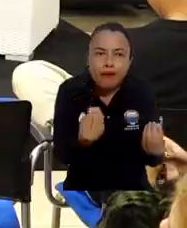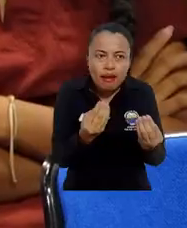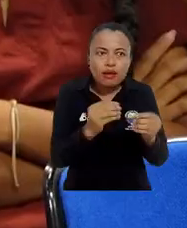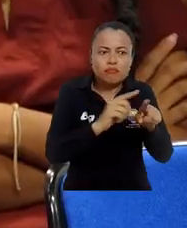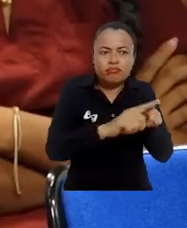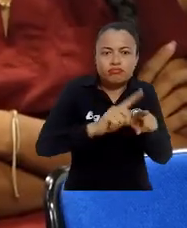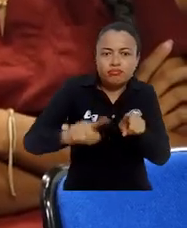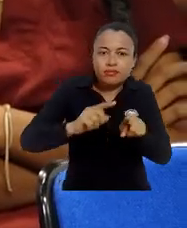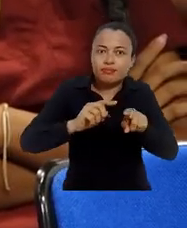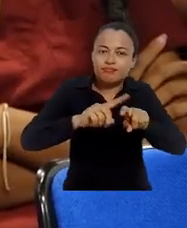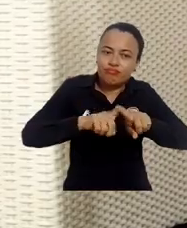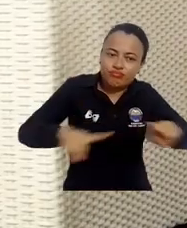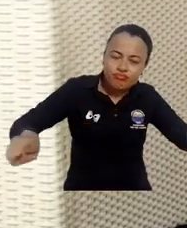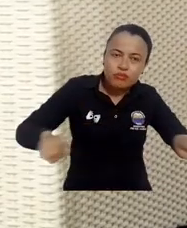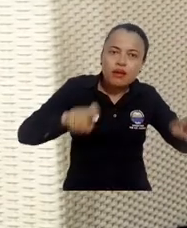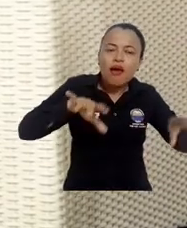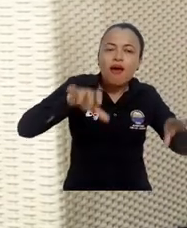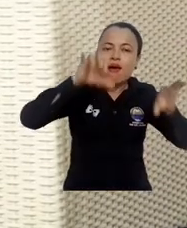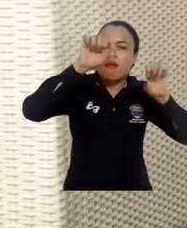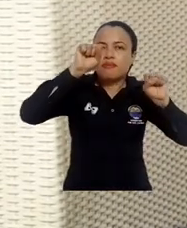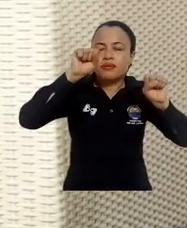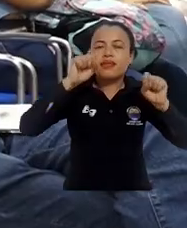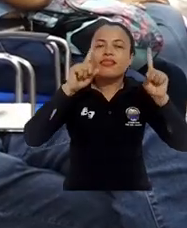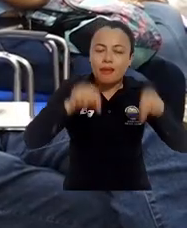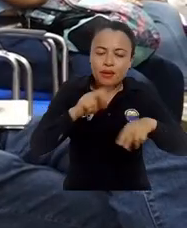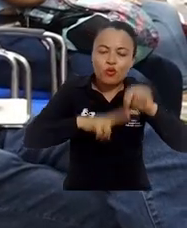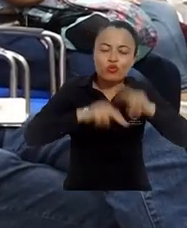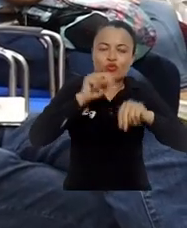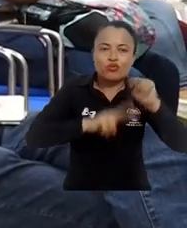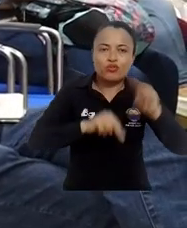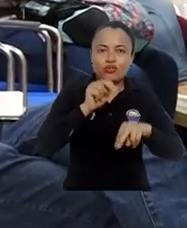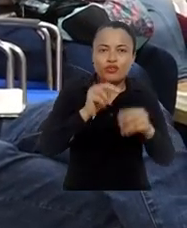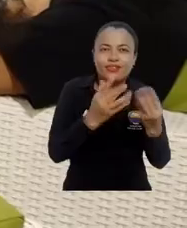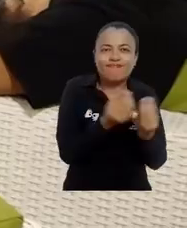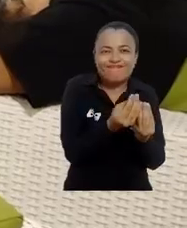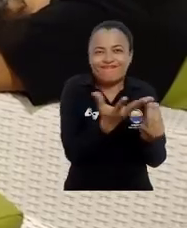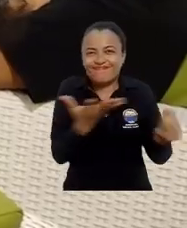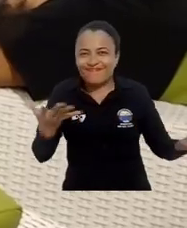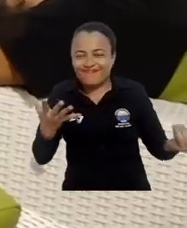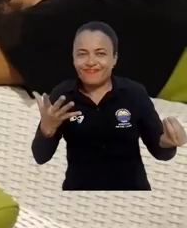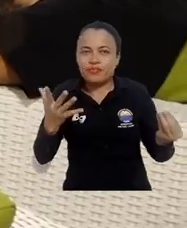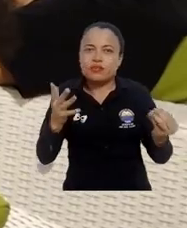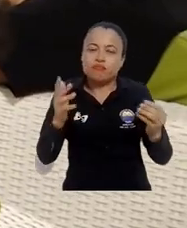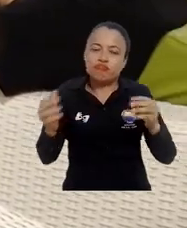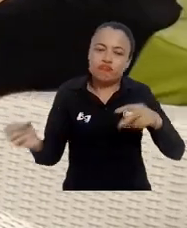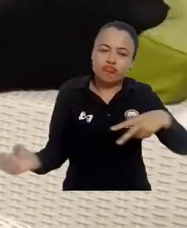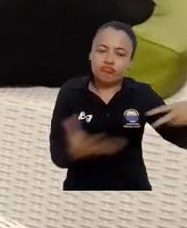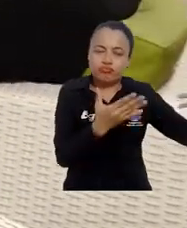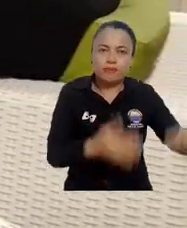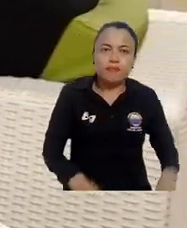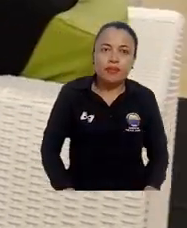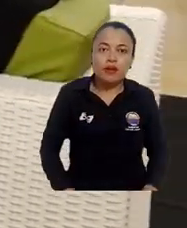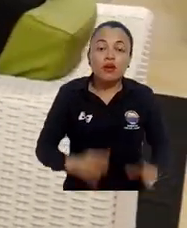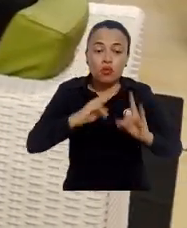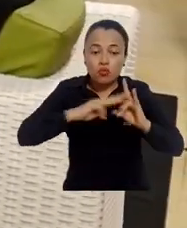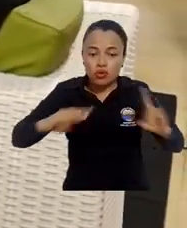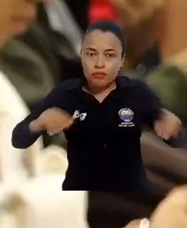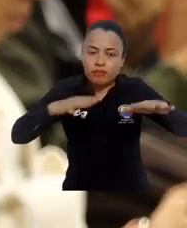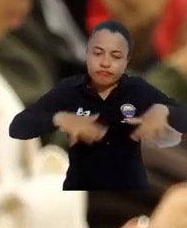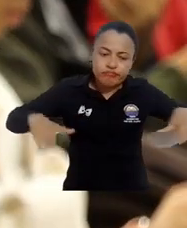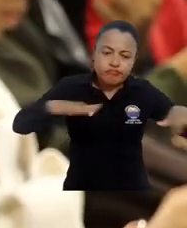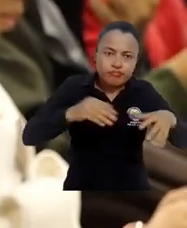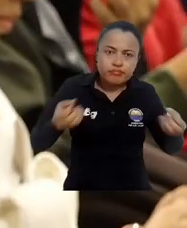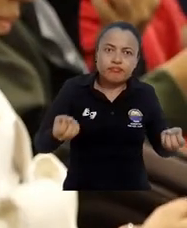fin de apropiar lo que es diverso y lo que es la construcción de lo que es la etnoeducación. Unimagdalena propicia